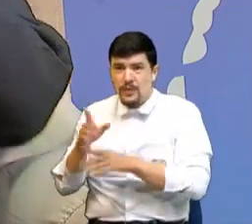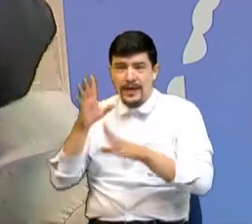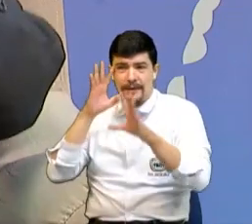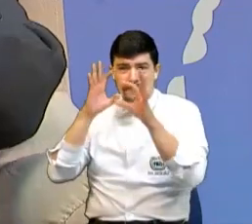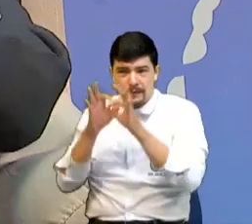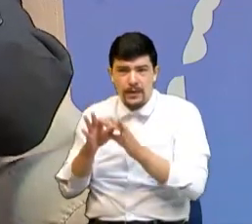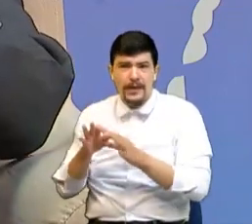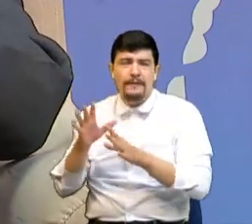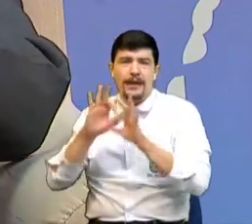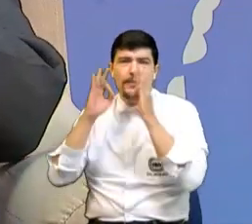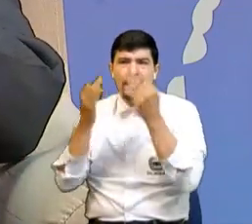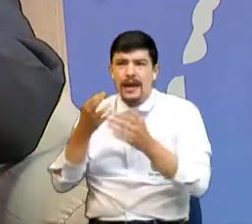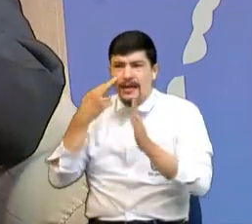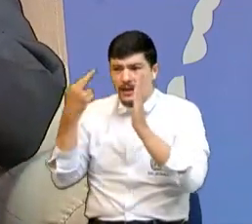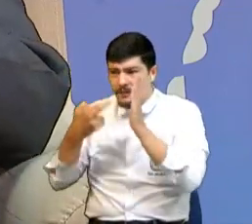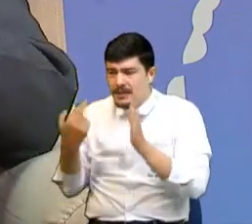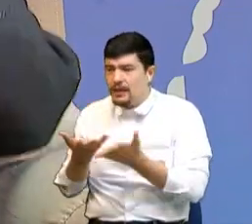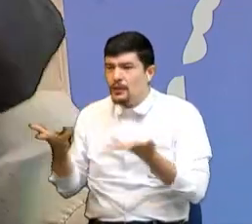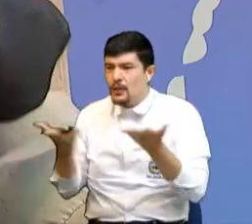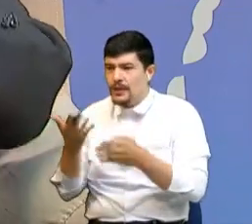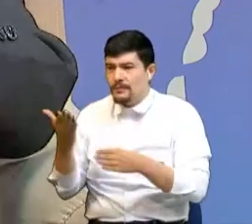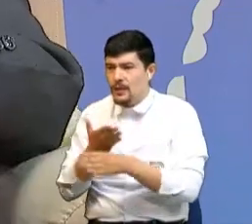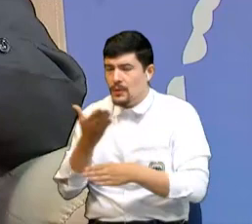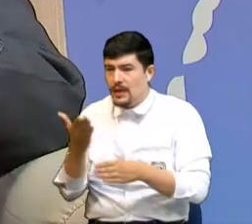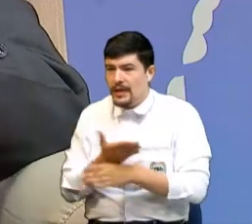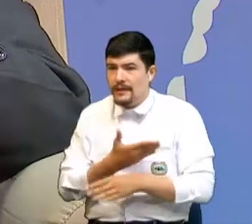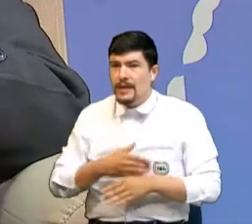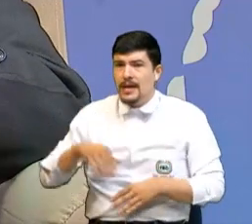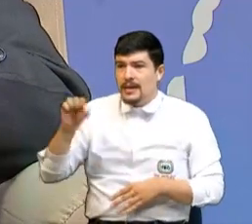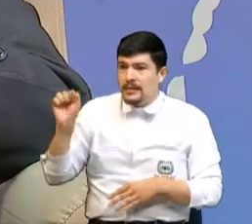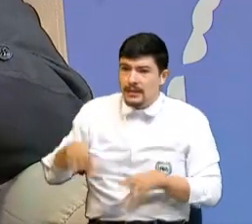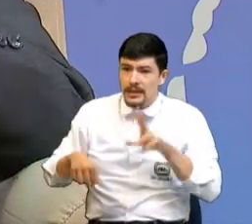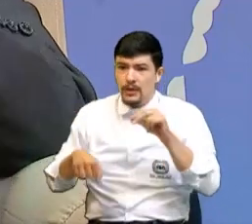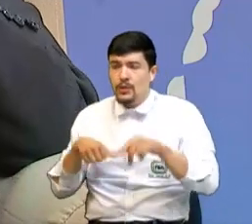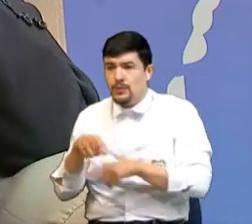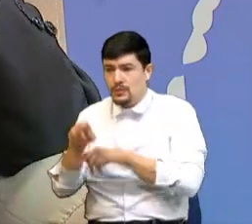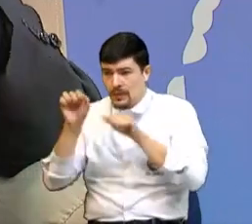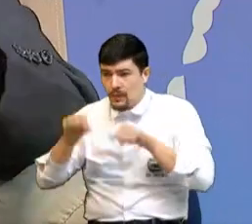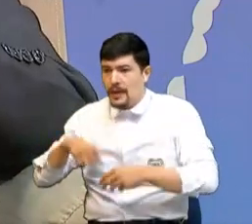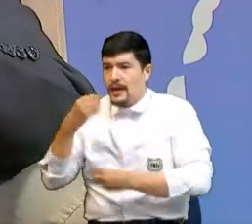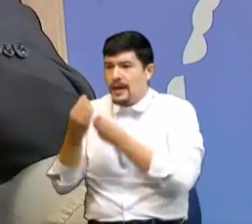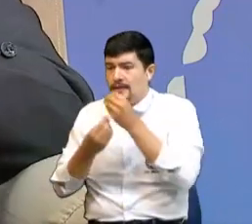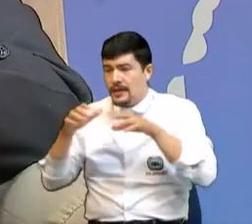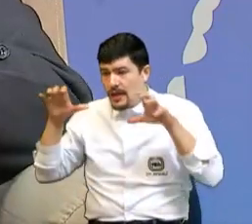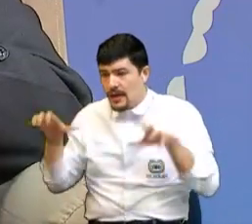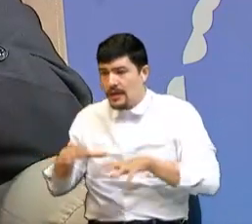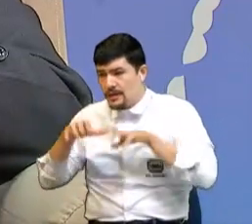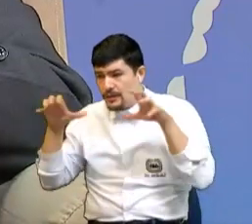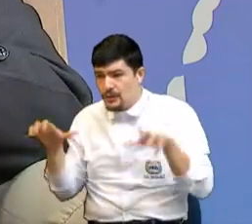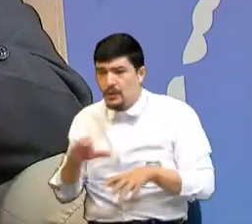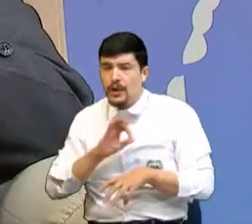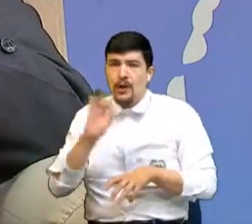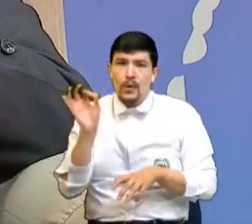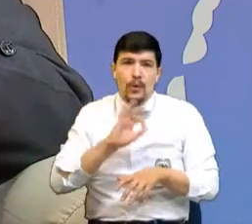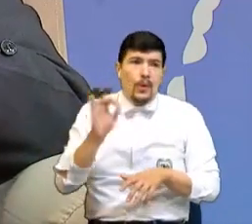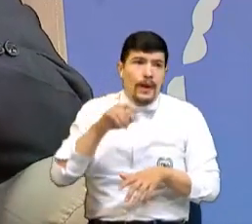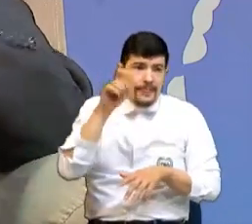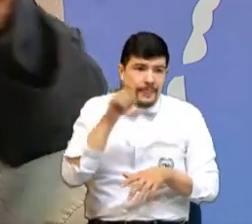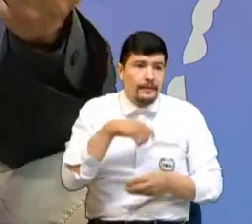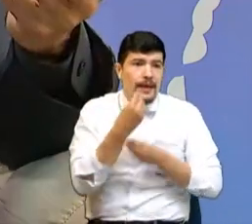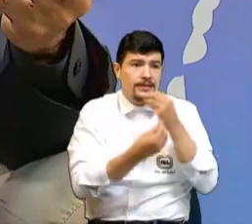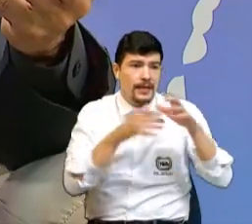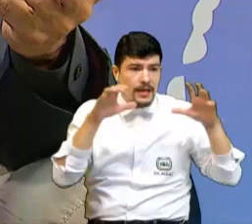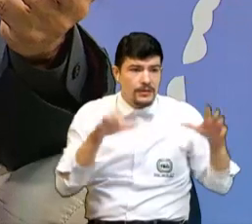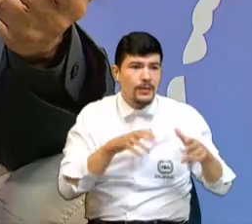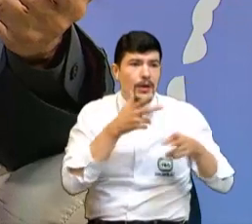familiar, mirar dónde está la problemática, si se pueden ejecutar acciones o si se deben ejecutar acciones de